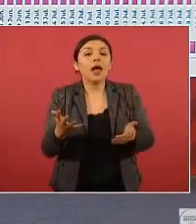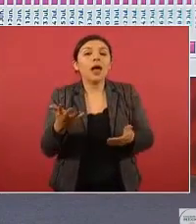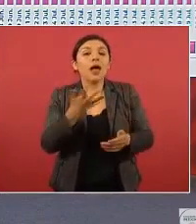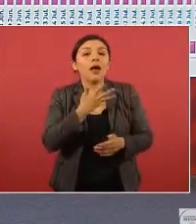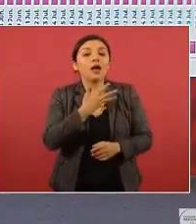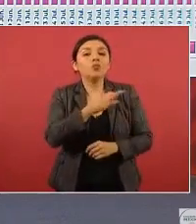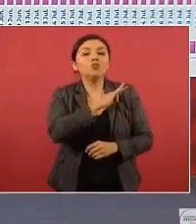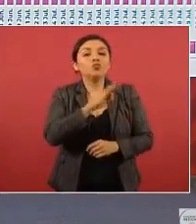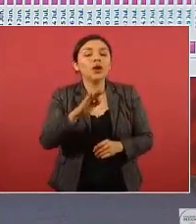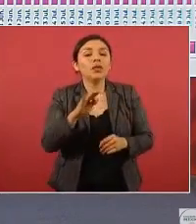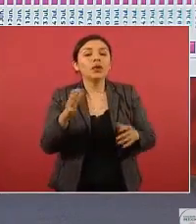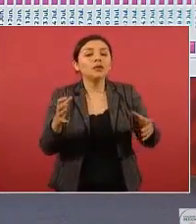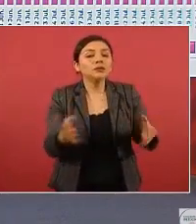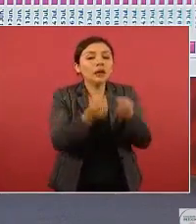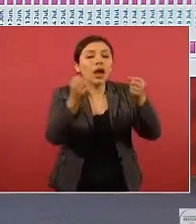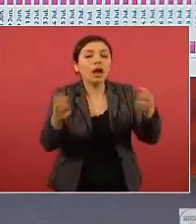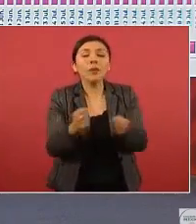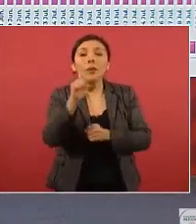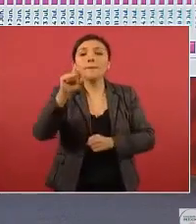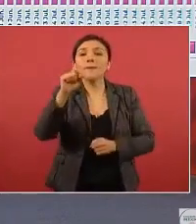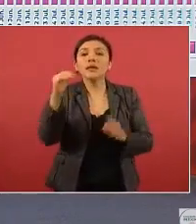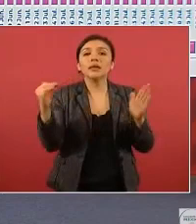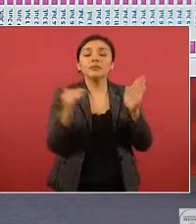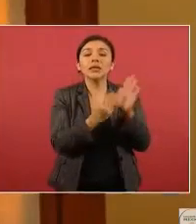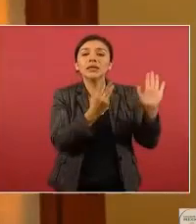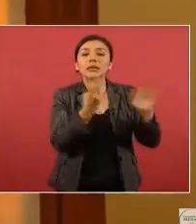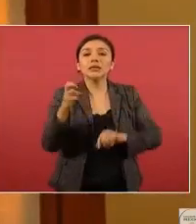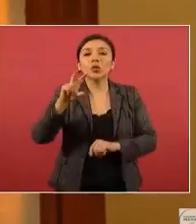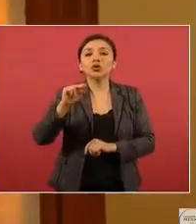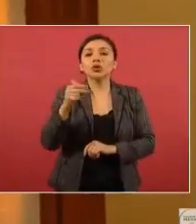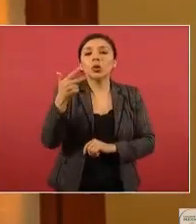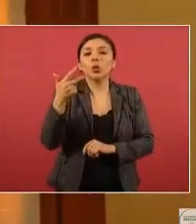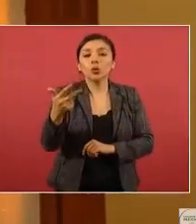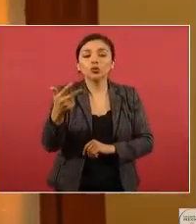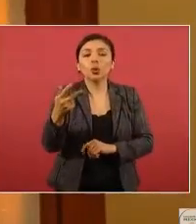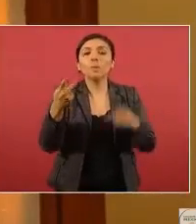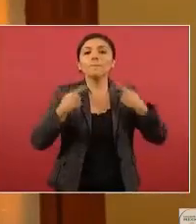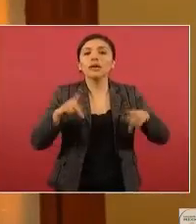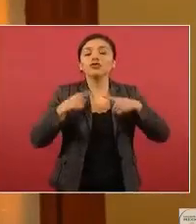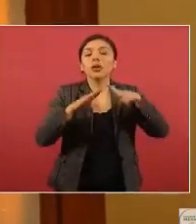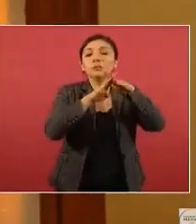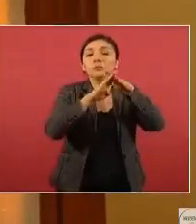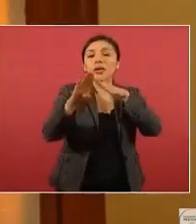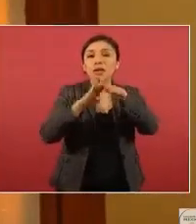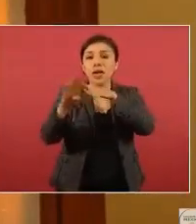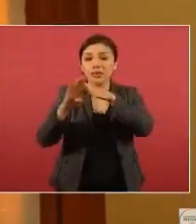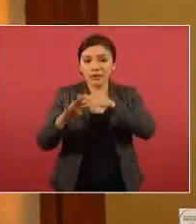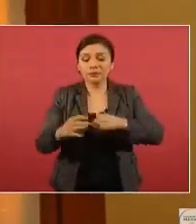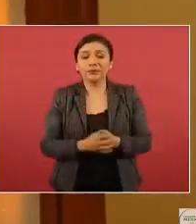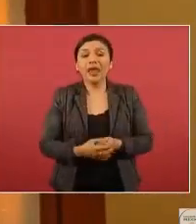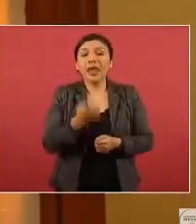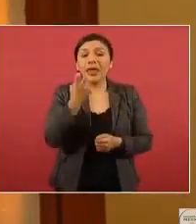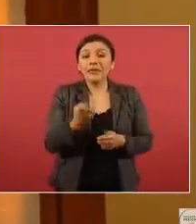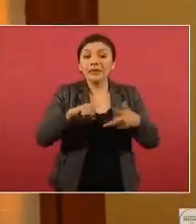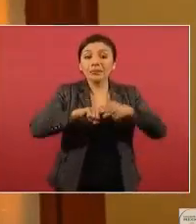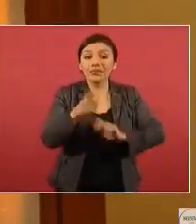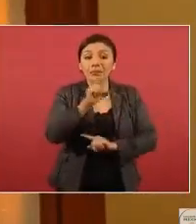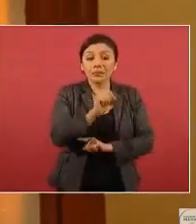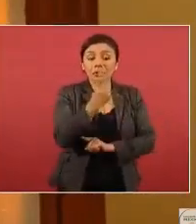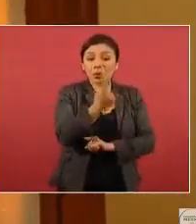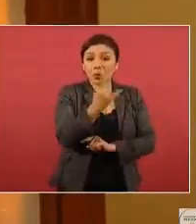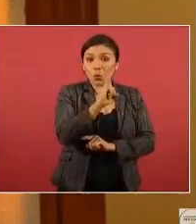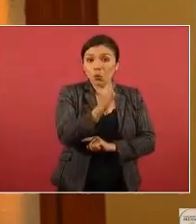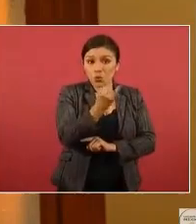el rescate de 20 mil 388 migrantes a partir del 21 de junio